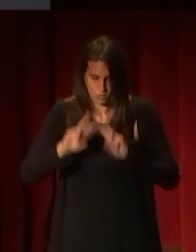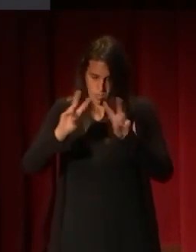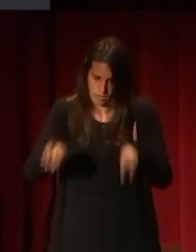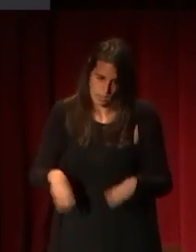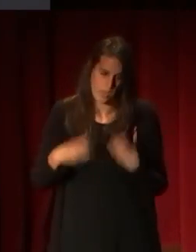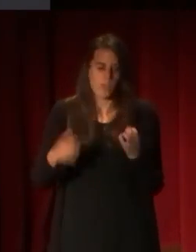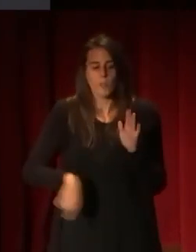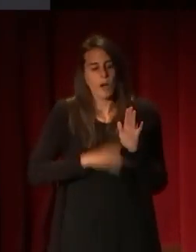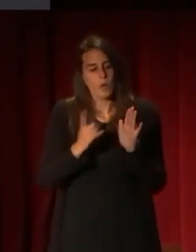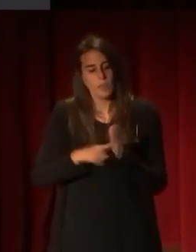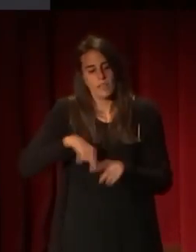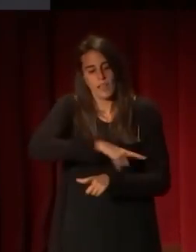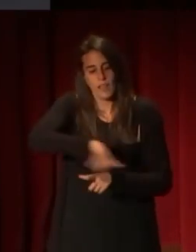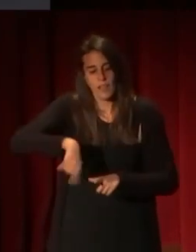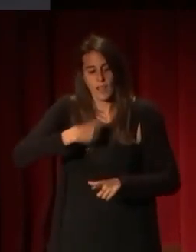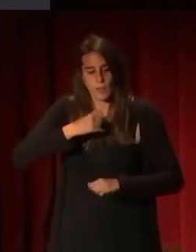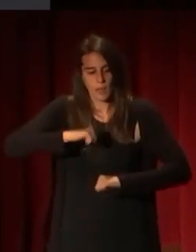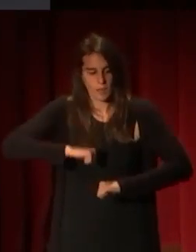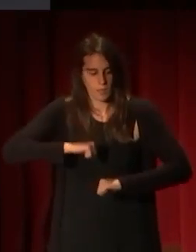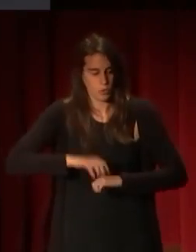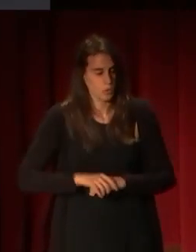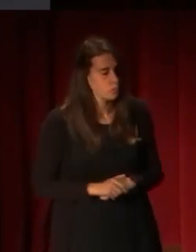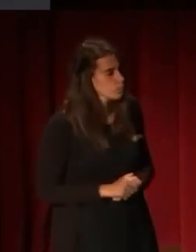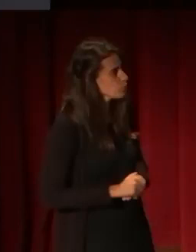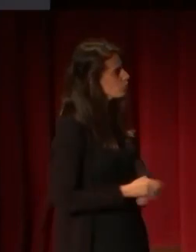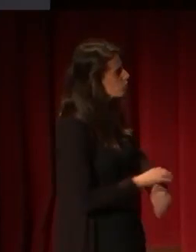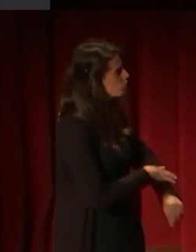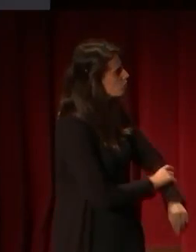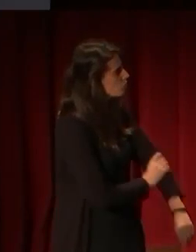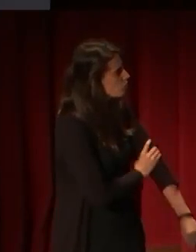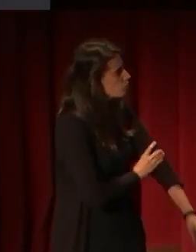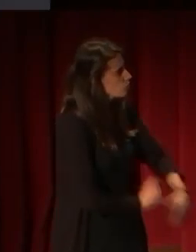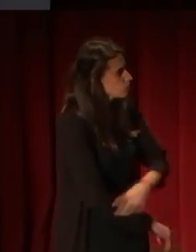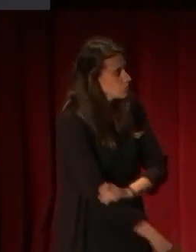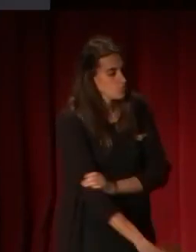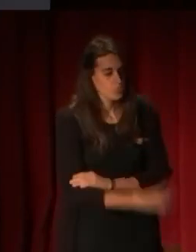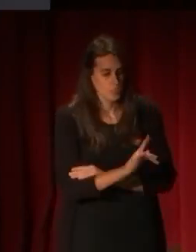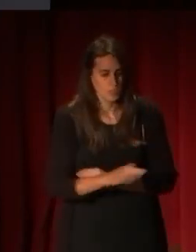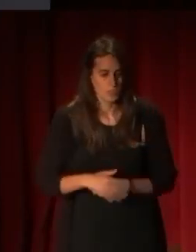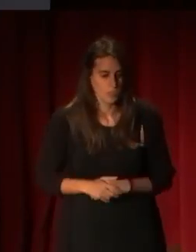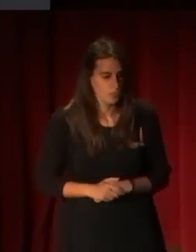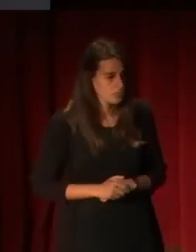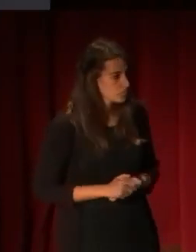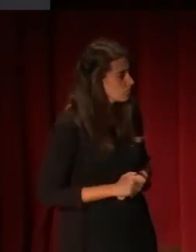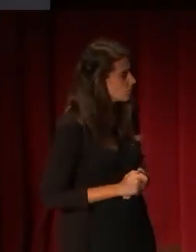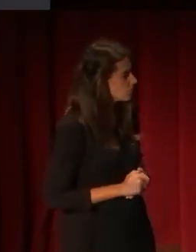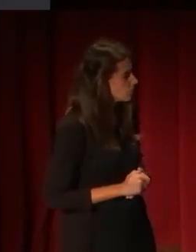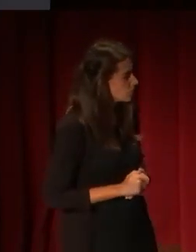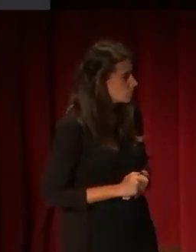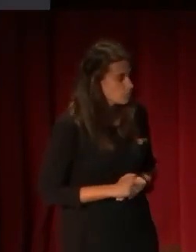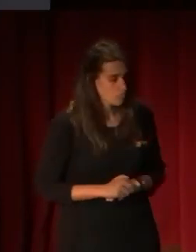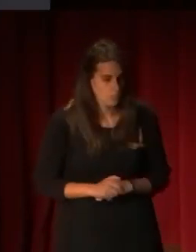integral de la plaza con la que estamos concluyendo esta exposición está